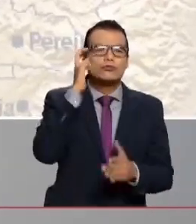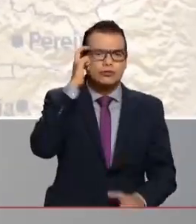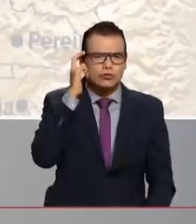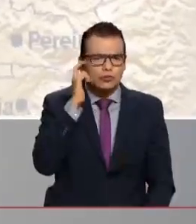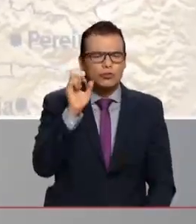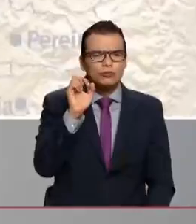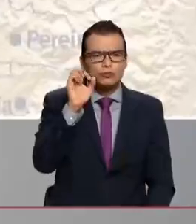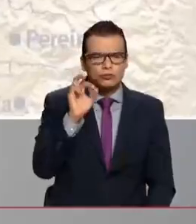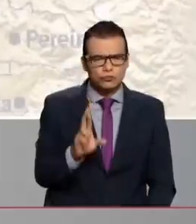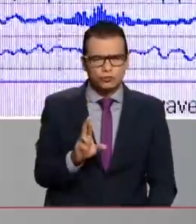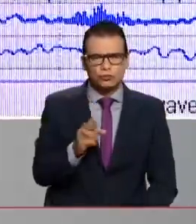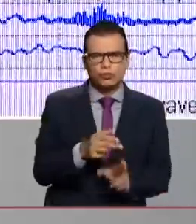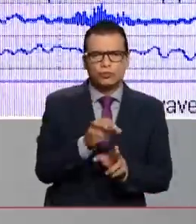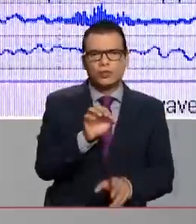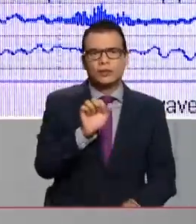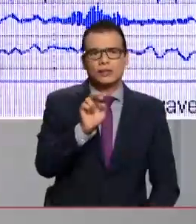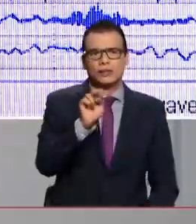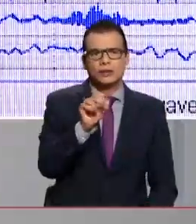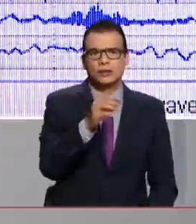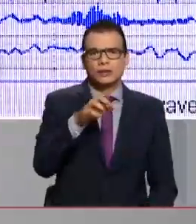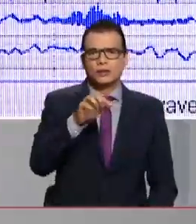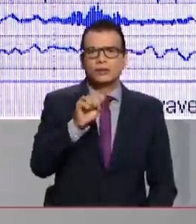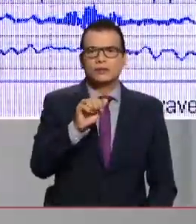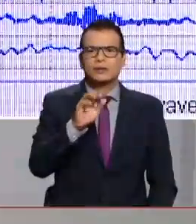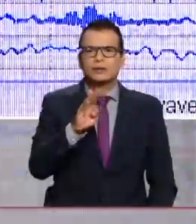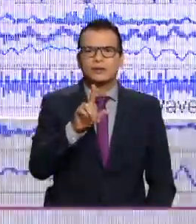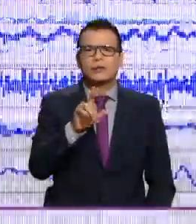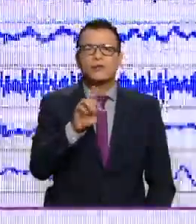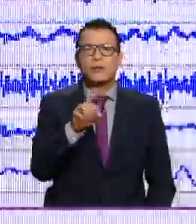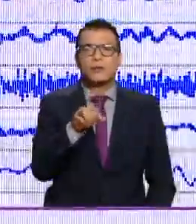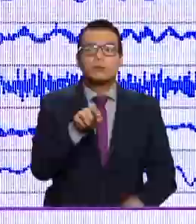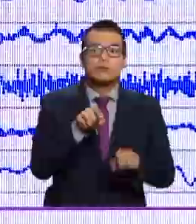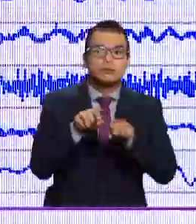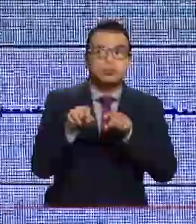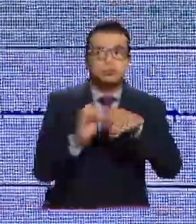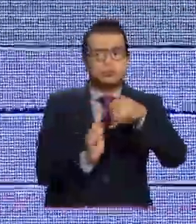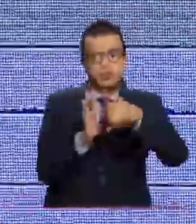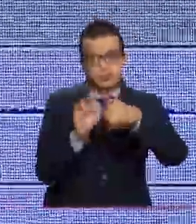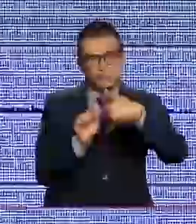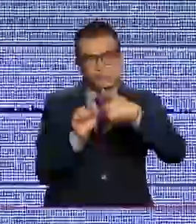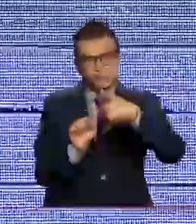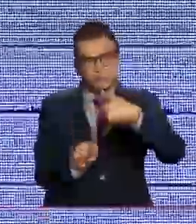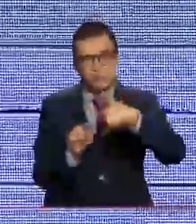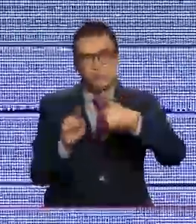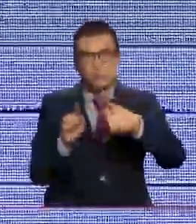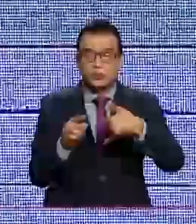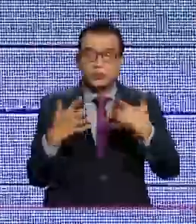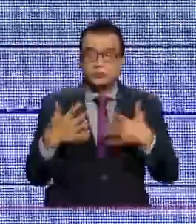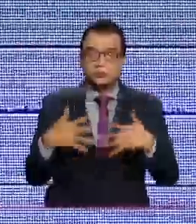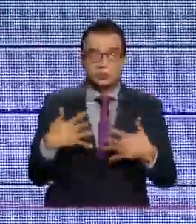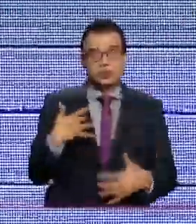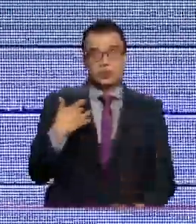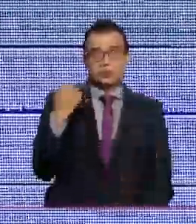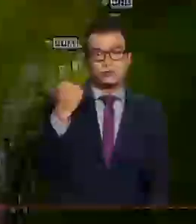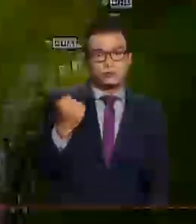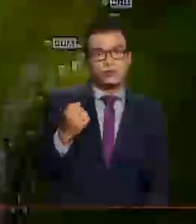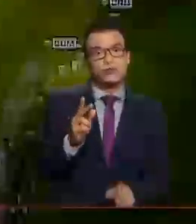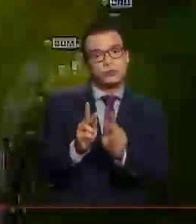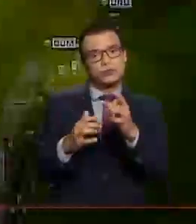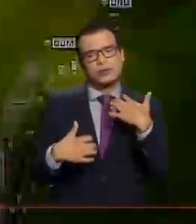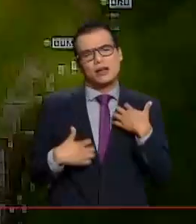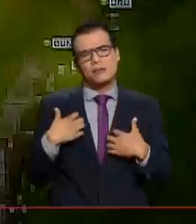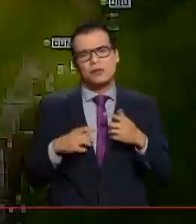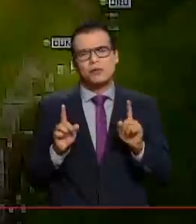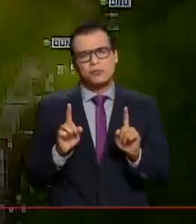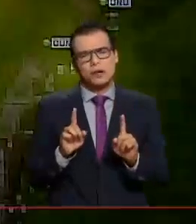del Chocó, y se sintió en varios departamentos del Pacífico colombiano. Hubo temor entre la comunidad durante los segundos que duró, pero por fortuna los